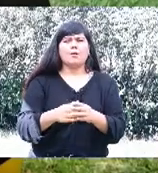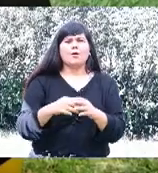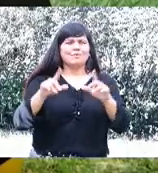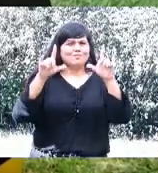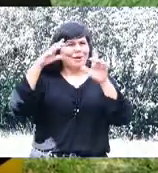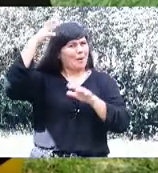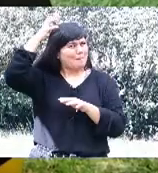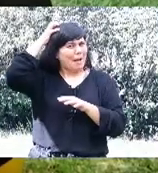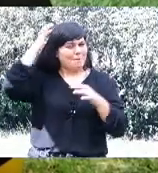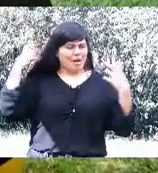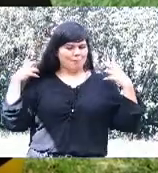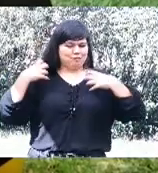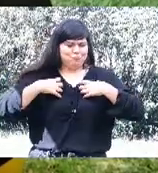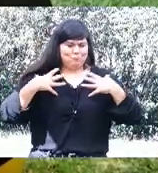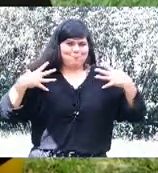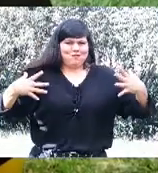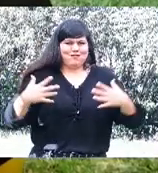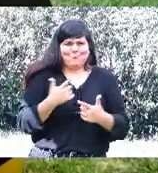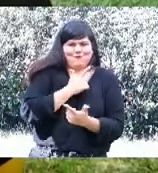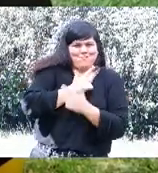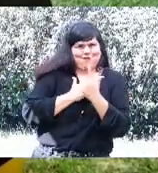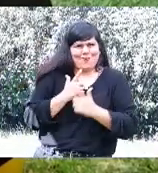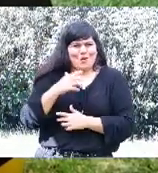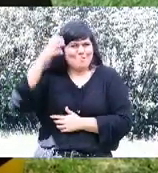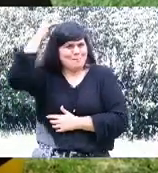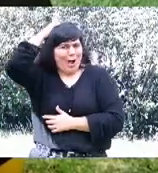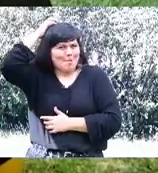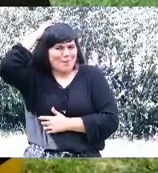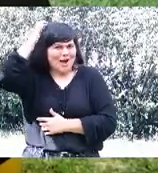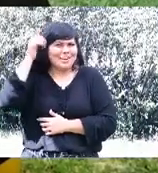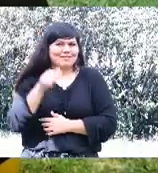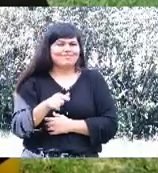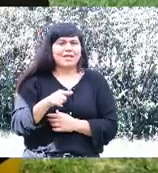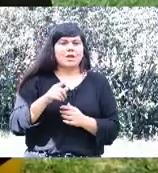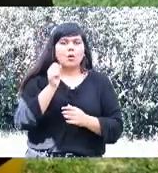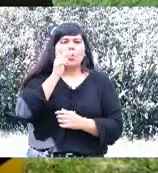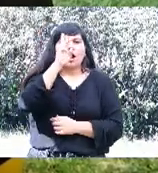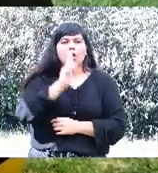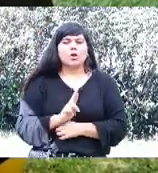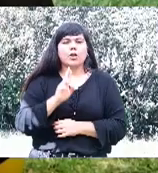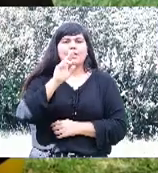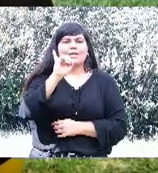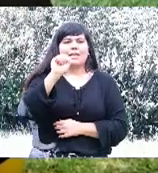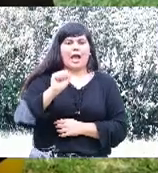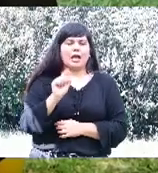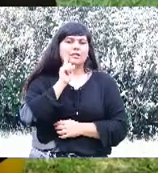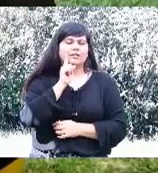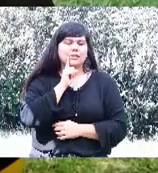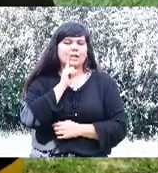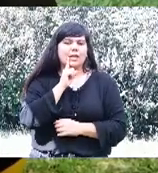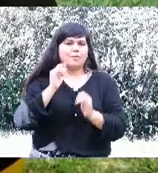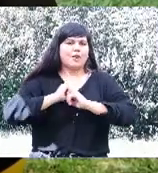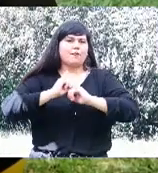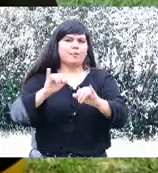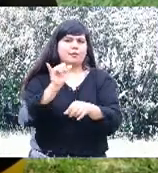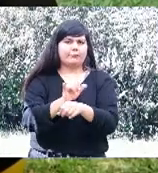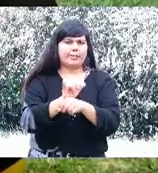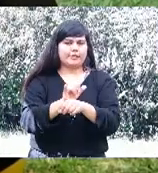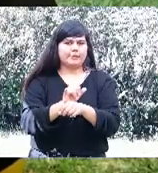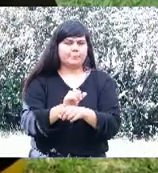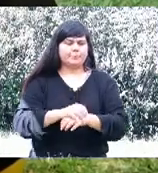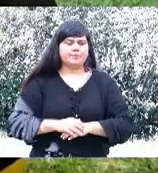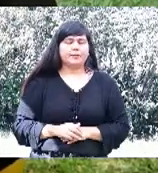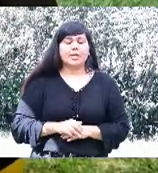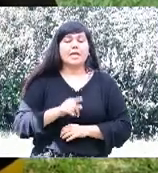papa con un abrigo estupendo quería preguntarte qué rol tiene la Inteligencia artificial en la desinformación es esto es